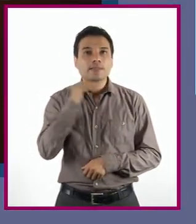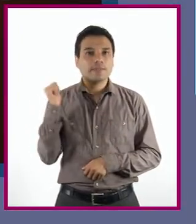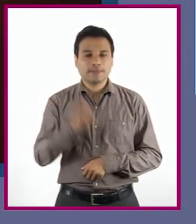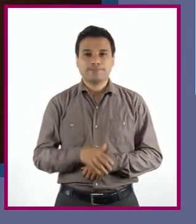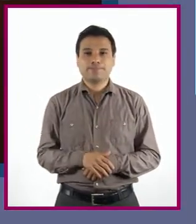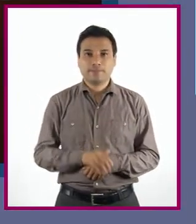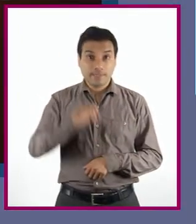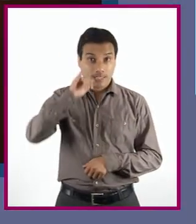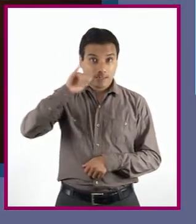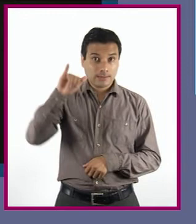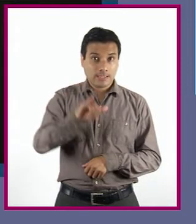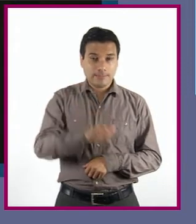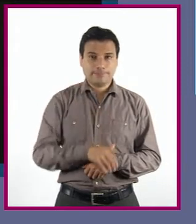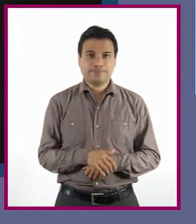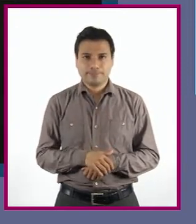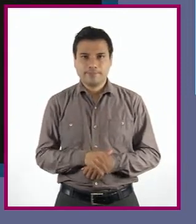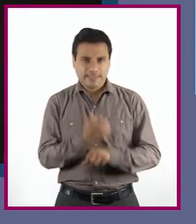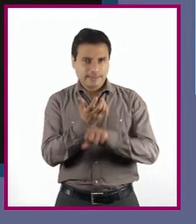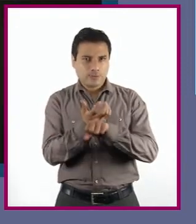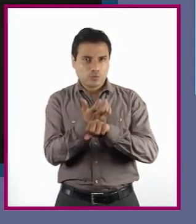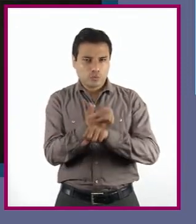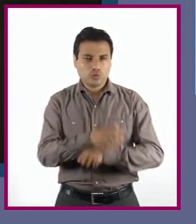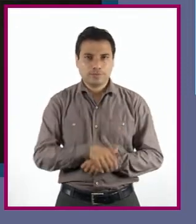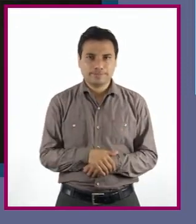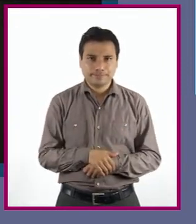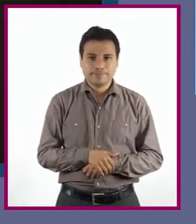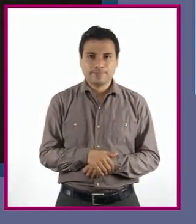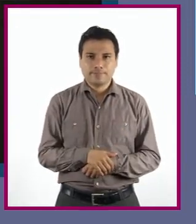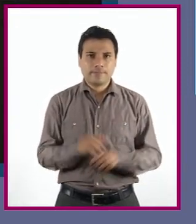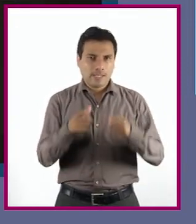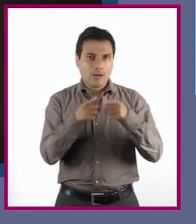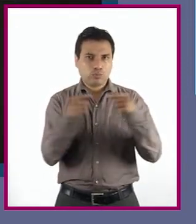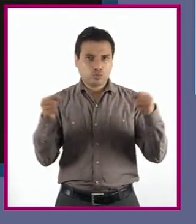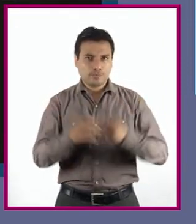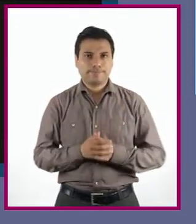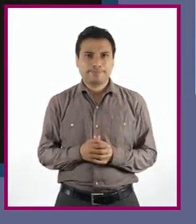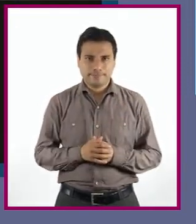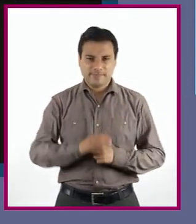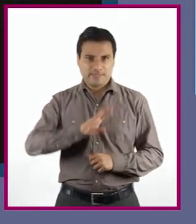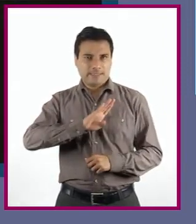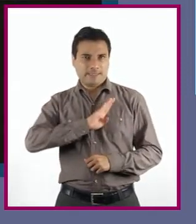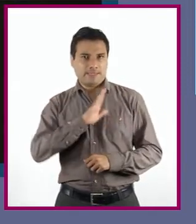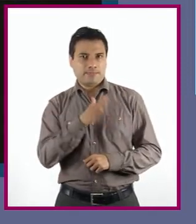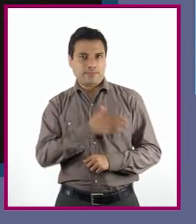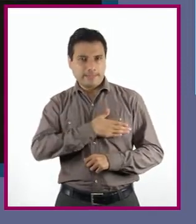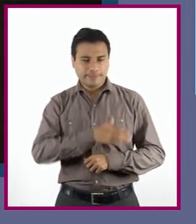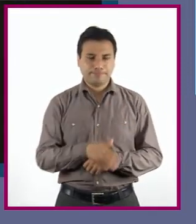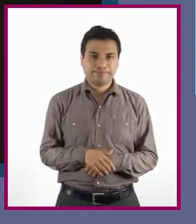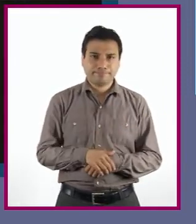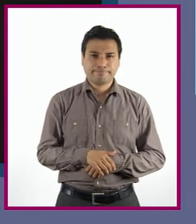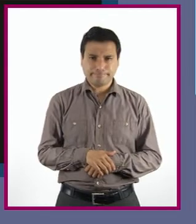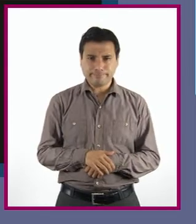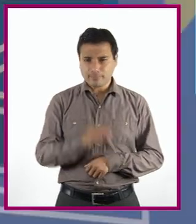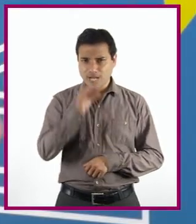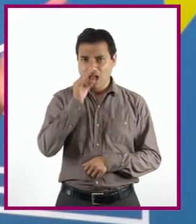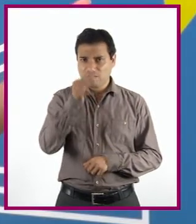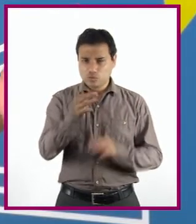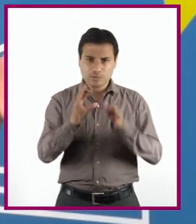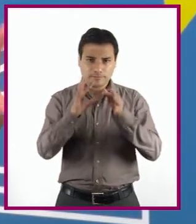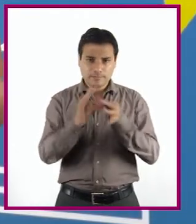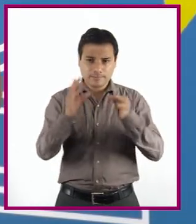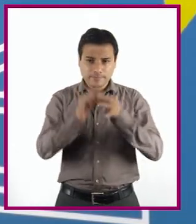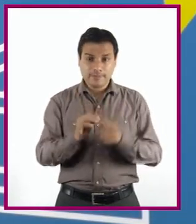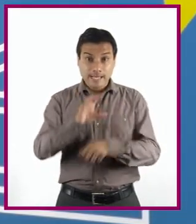Alemania, Italia, Estados Unidos de América, Japón y España. Cabe añadir que la demanda